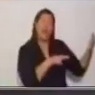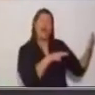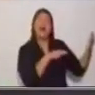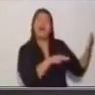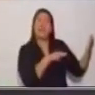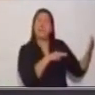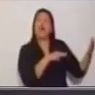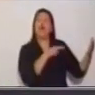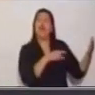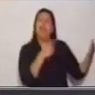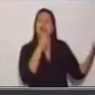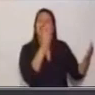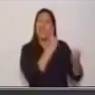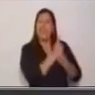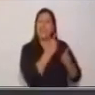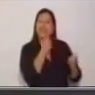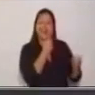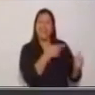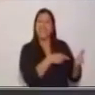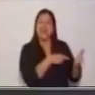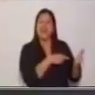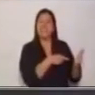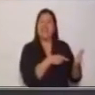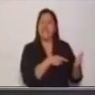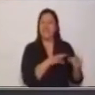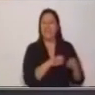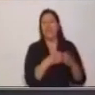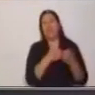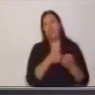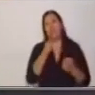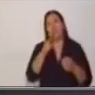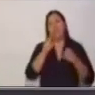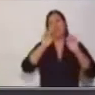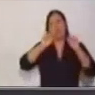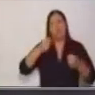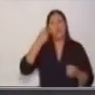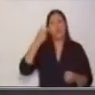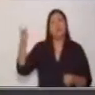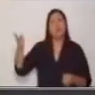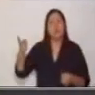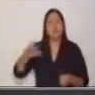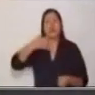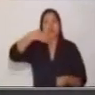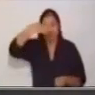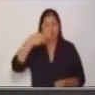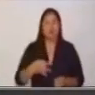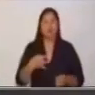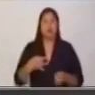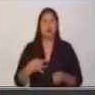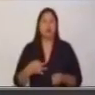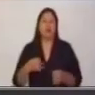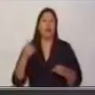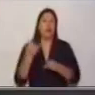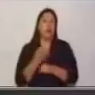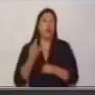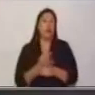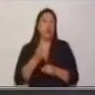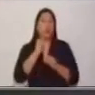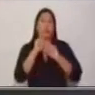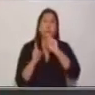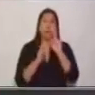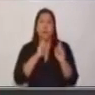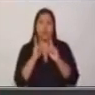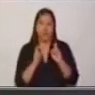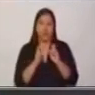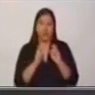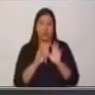puedas hacerte estas preguntas y comprobar si efectivamente la noticia está desarrollada de esta manera. Y por